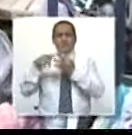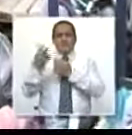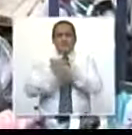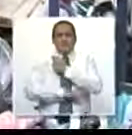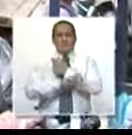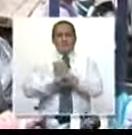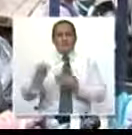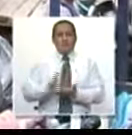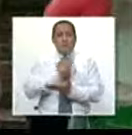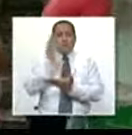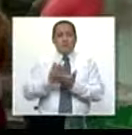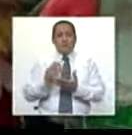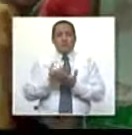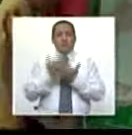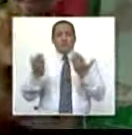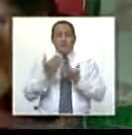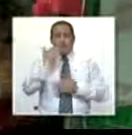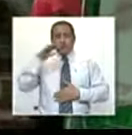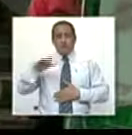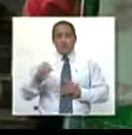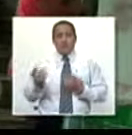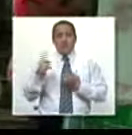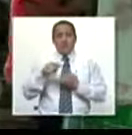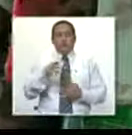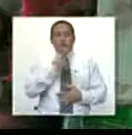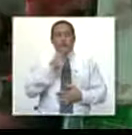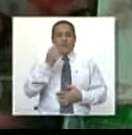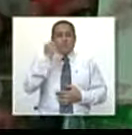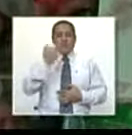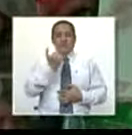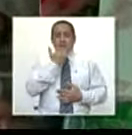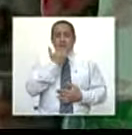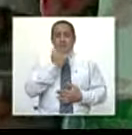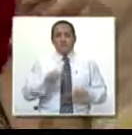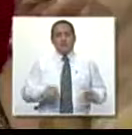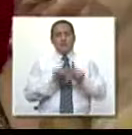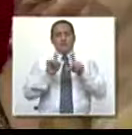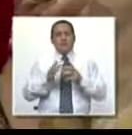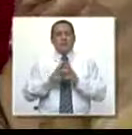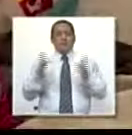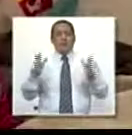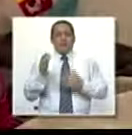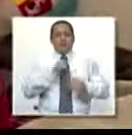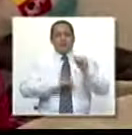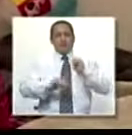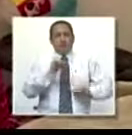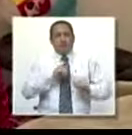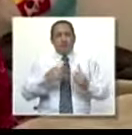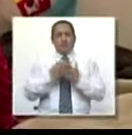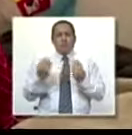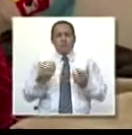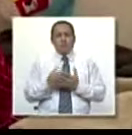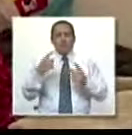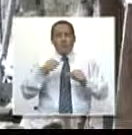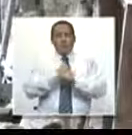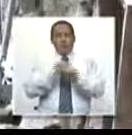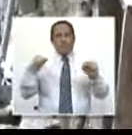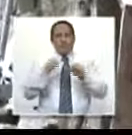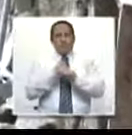conflicto donde los pequeños todavía sin entender qué es lo que pasa son los que más sufren las consecuencias de las